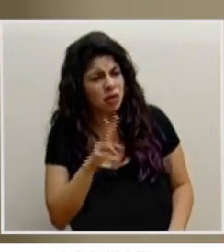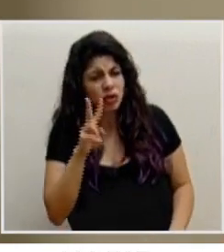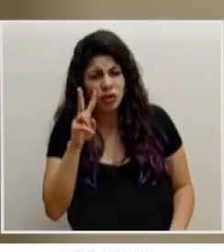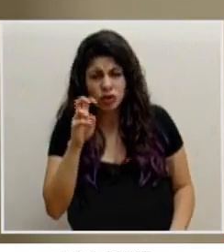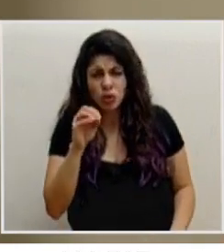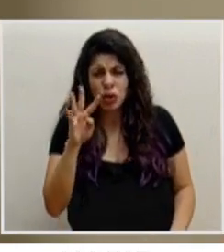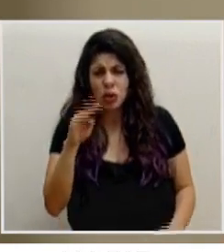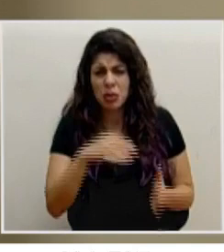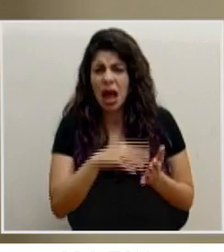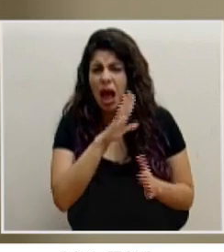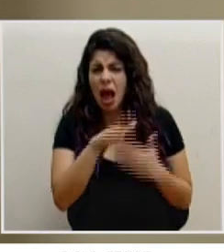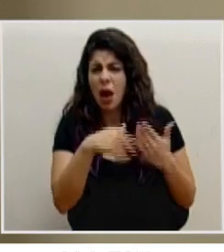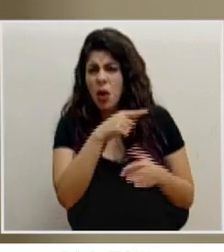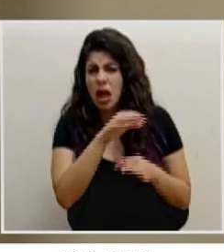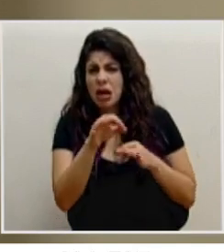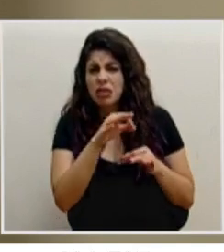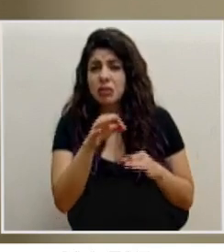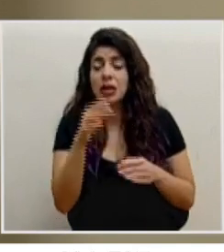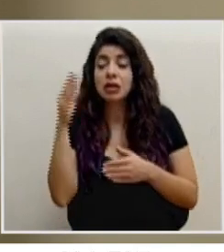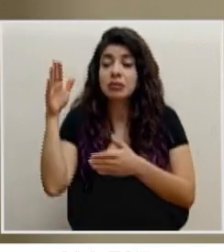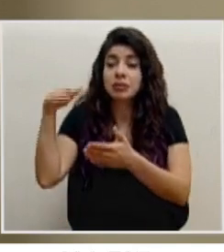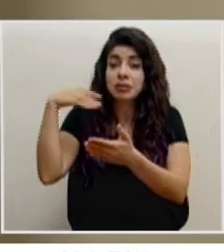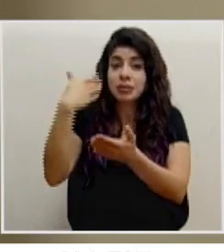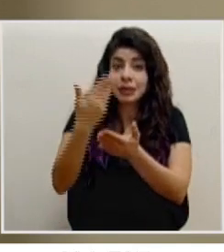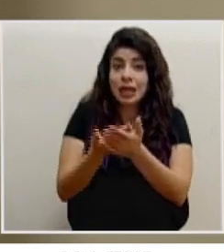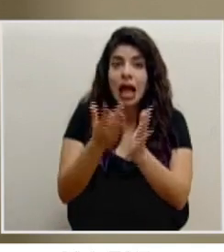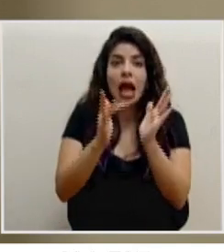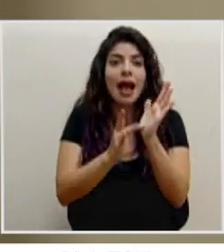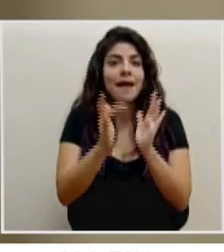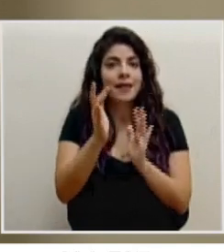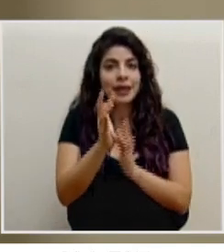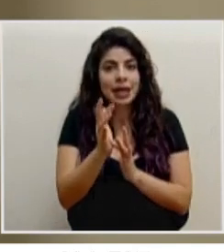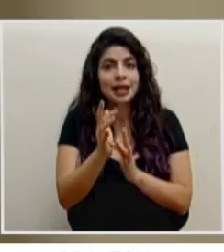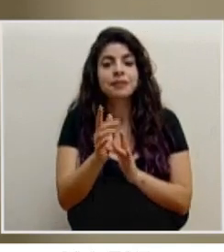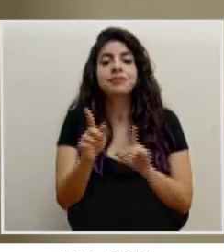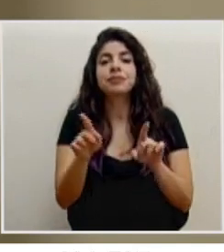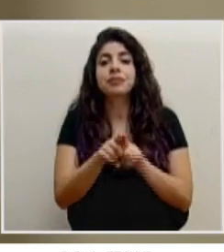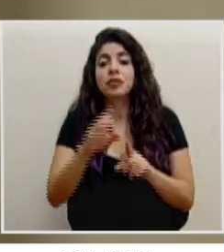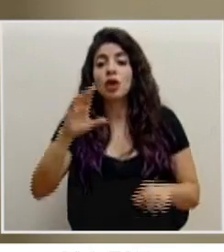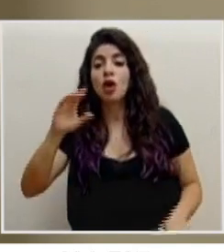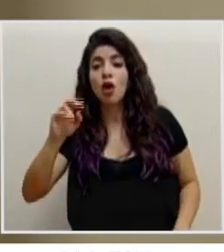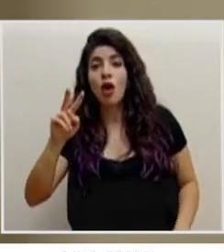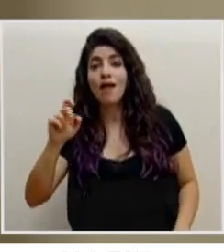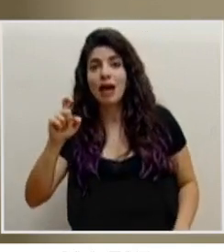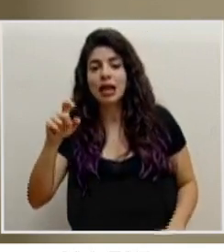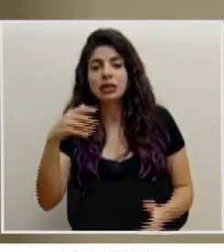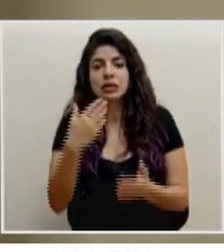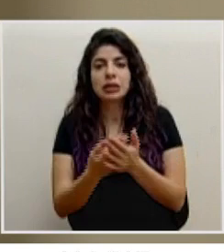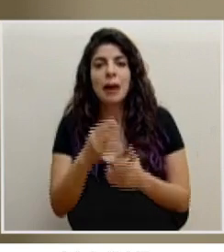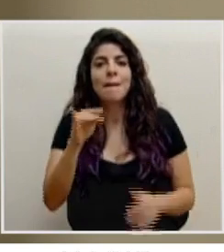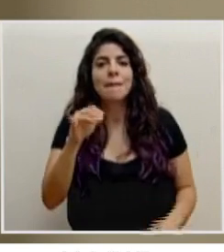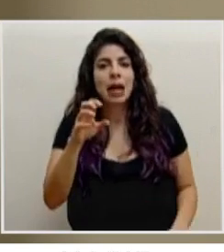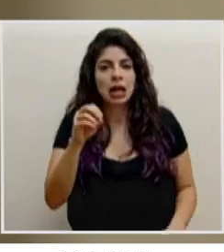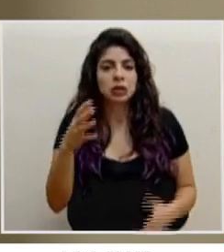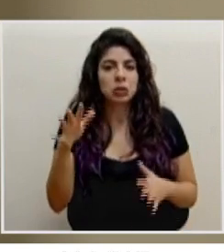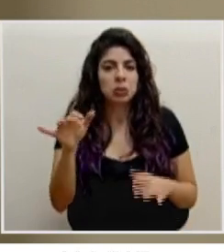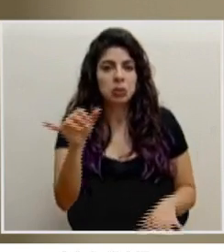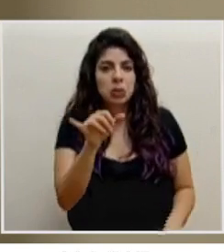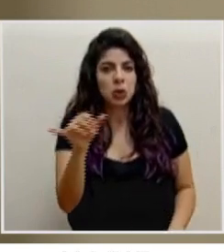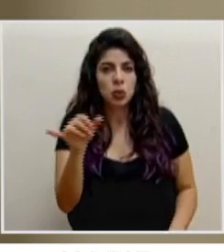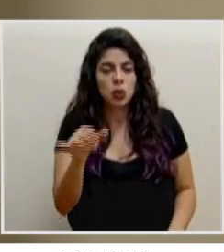ahora lo puede referir, y estarían entrando justamente en abril, y también COVAX estamos esperando que ingrese en mayo una cantidad similar.